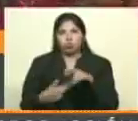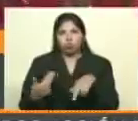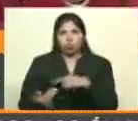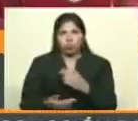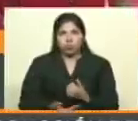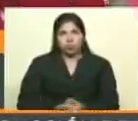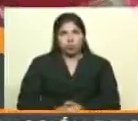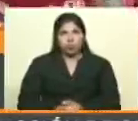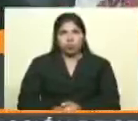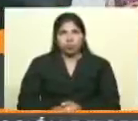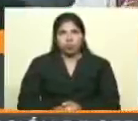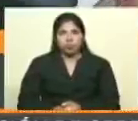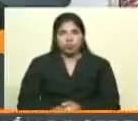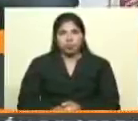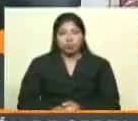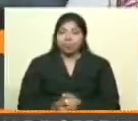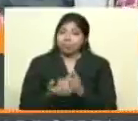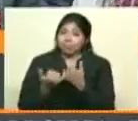Ahora,